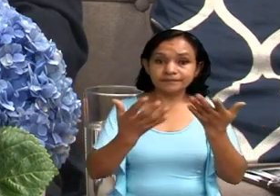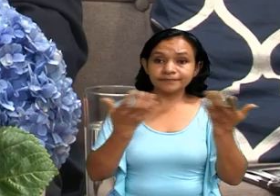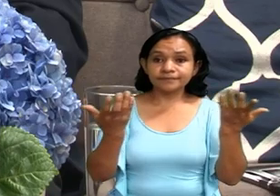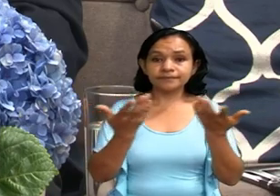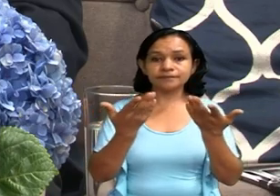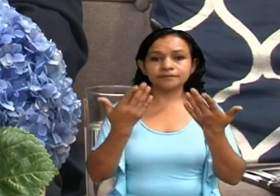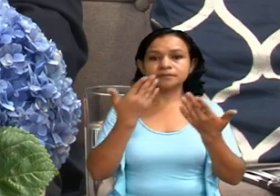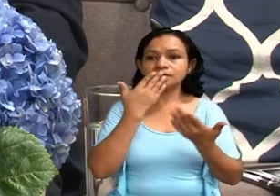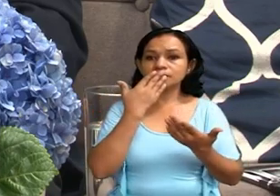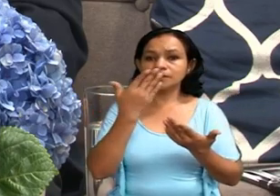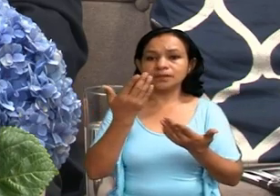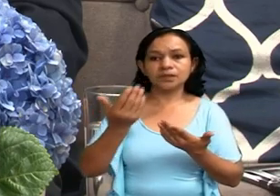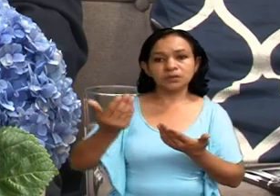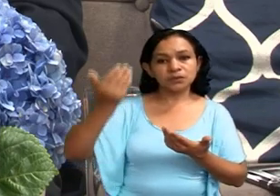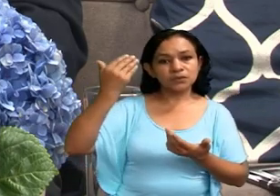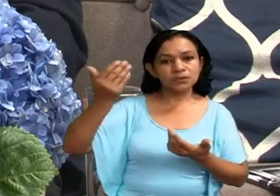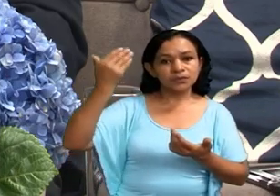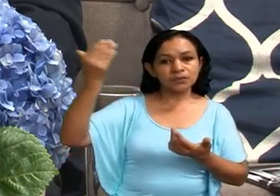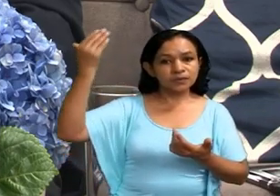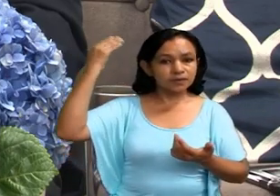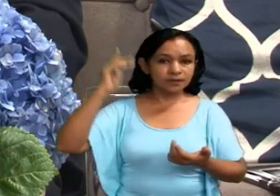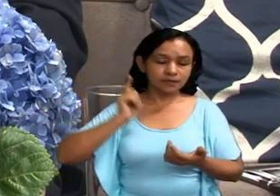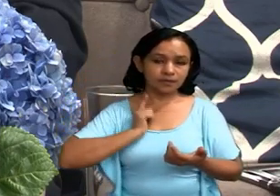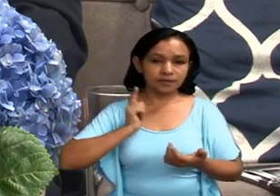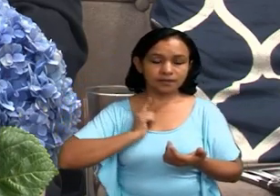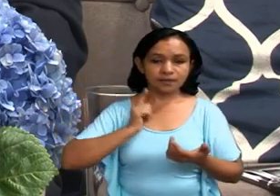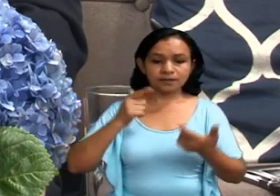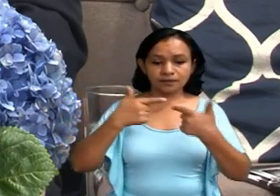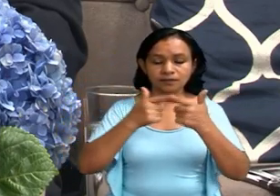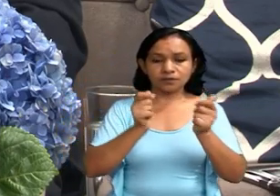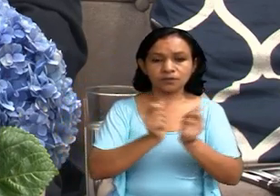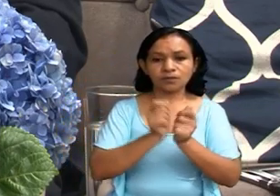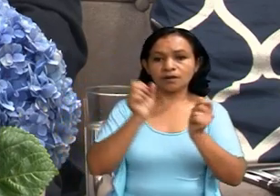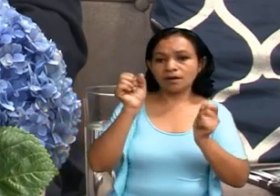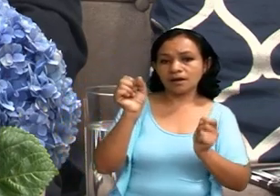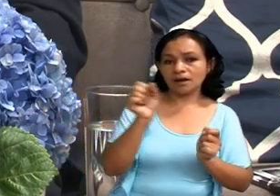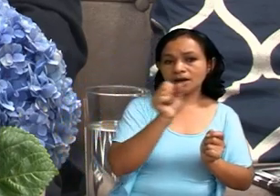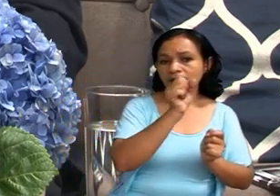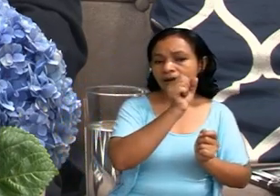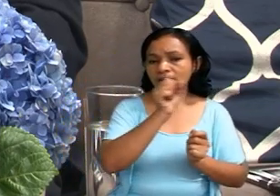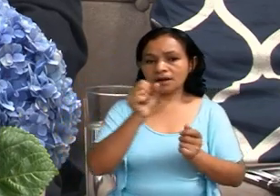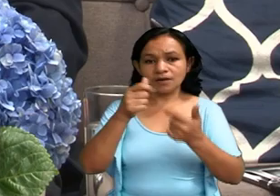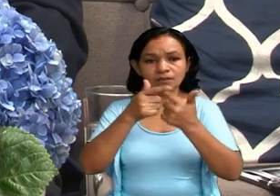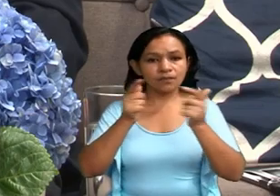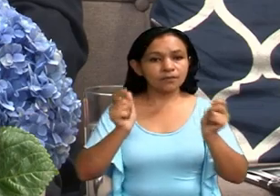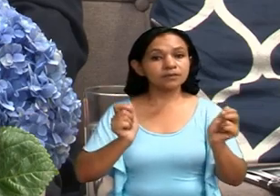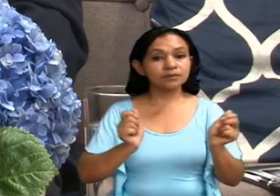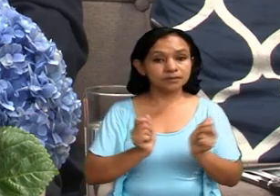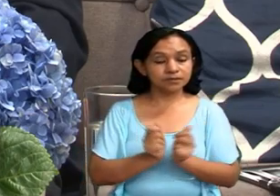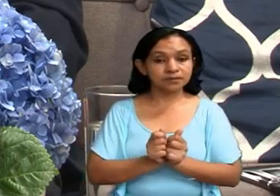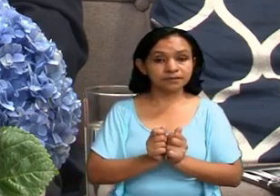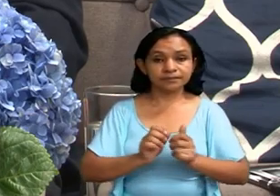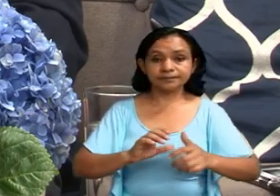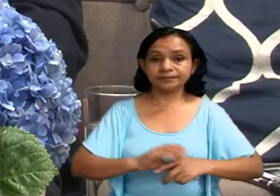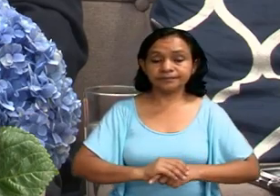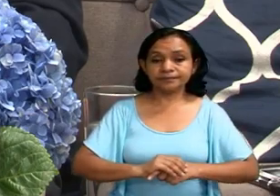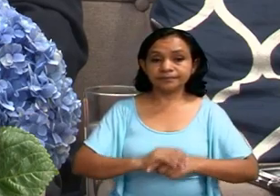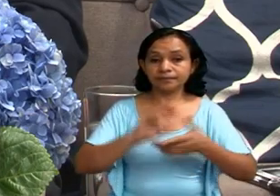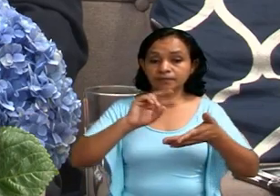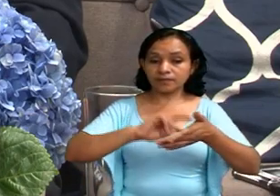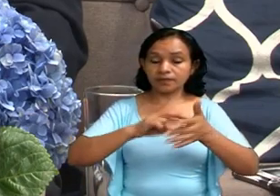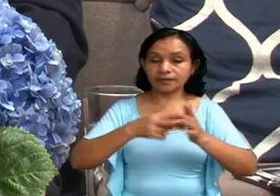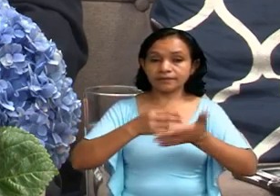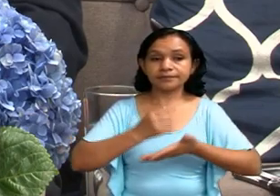esta oportunidad histórica de pertenecer a una orquesta, de pertenecer a un coro. Y eso contribuye,